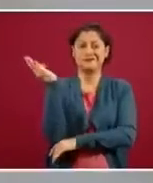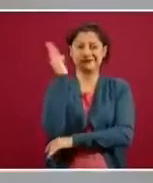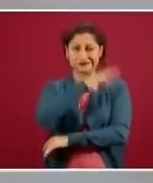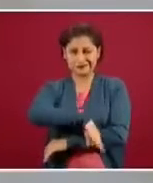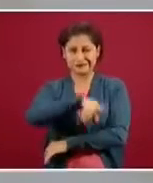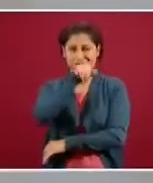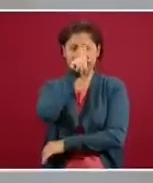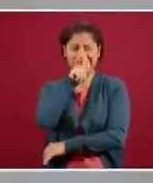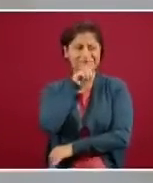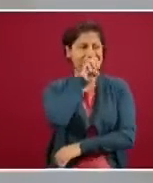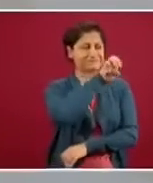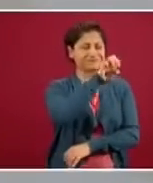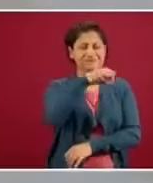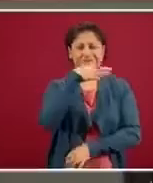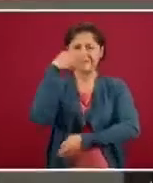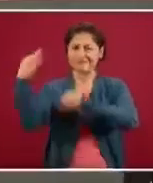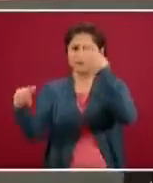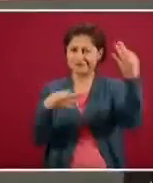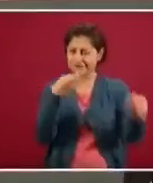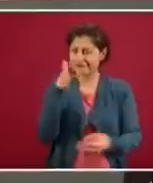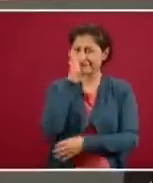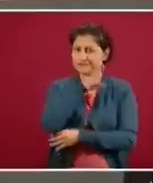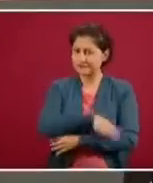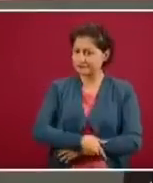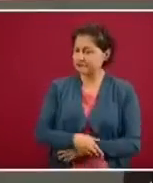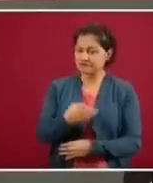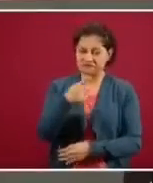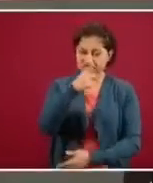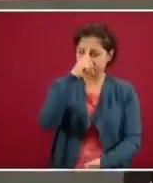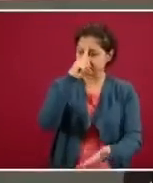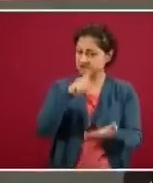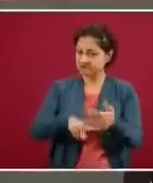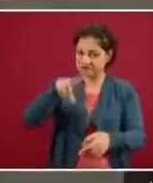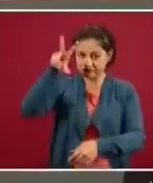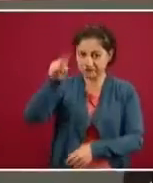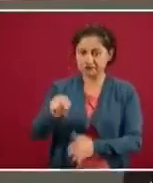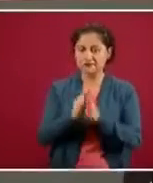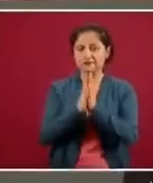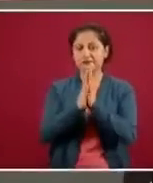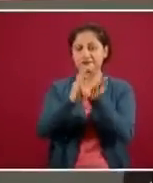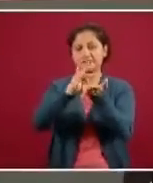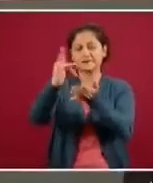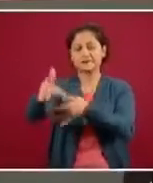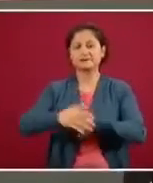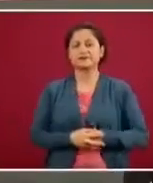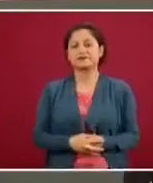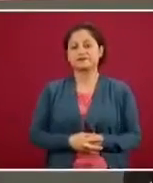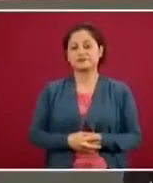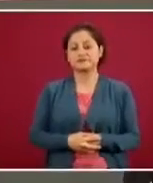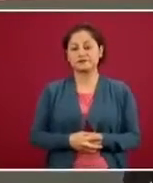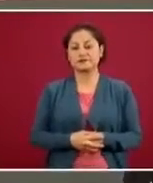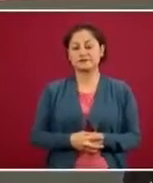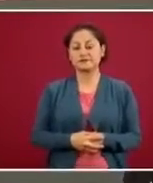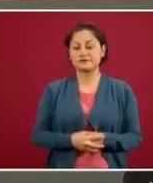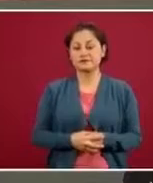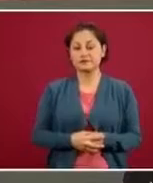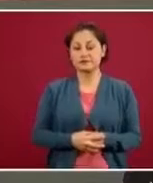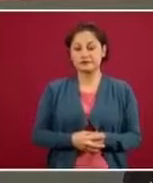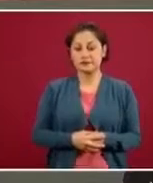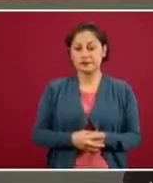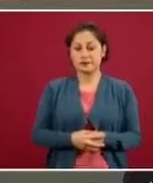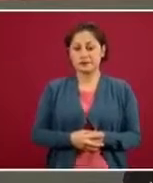desinformación y calumnias. Gracias. Estaba la compañera allá de blanco y usted y luego usted. Y después